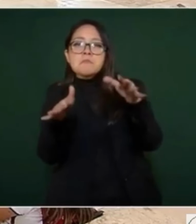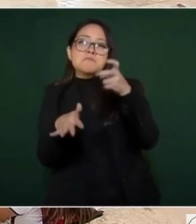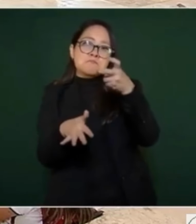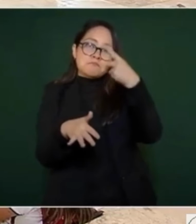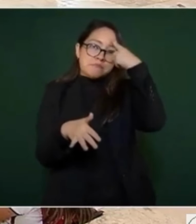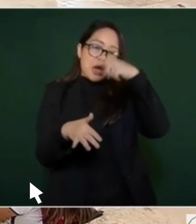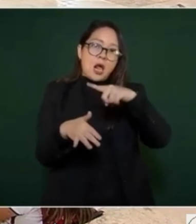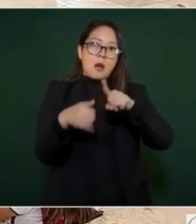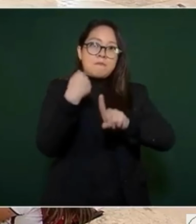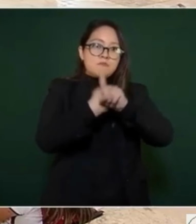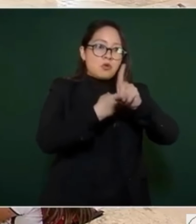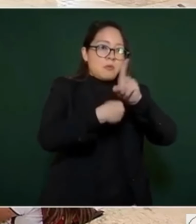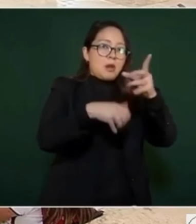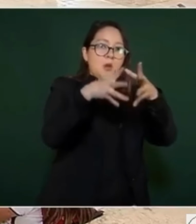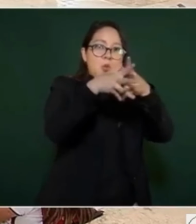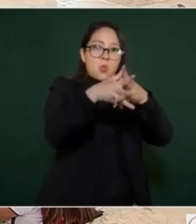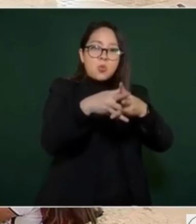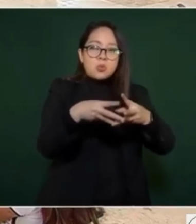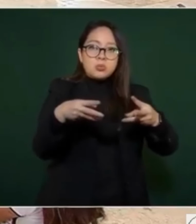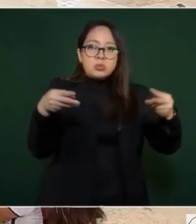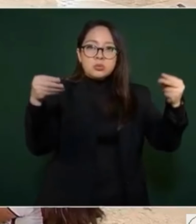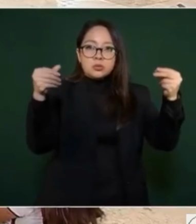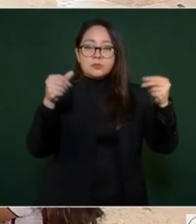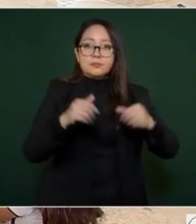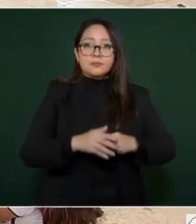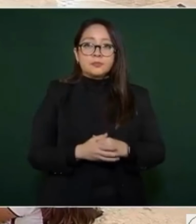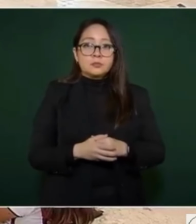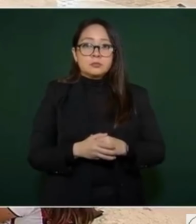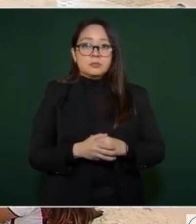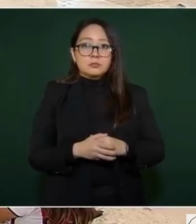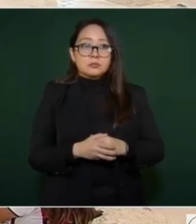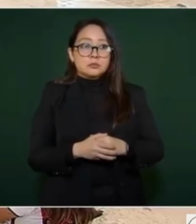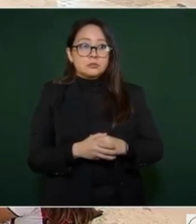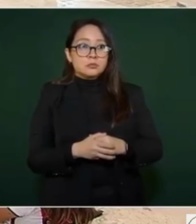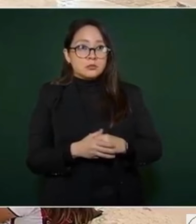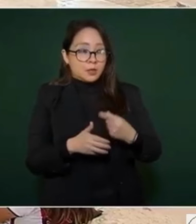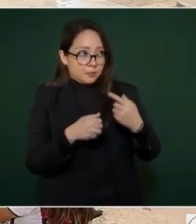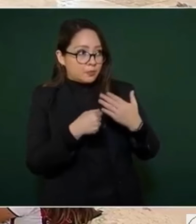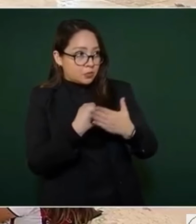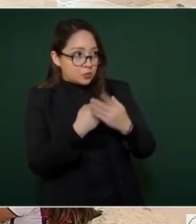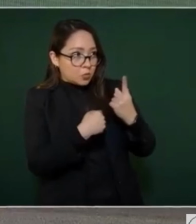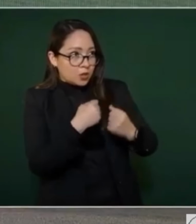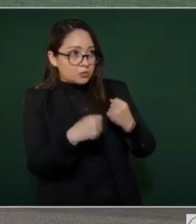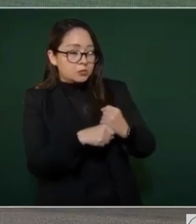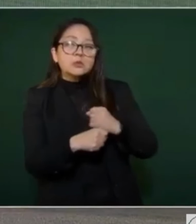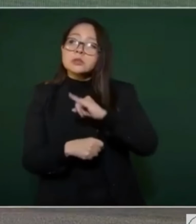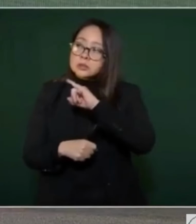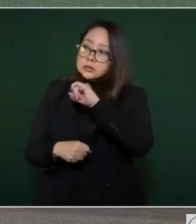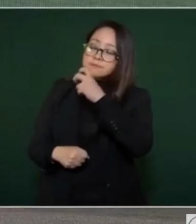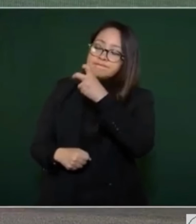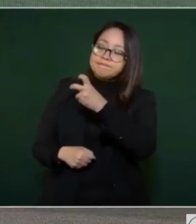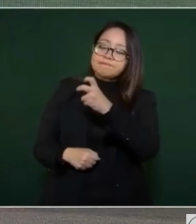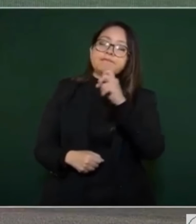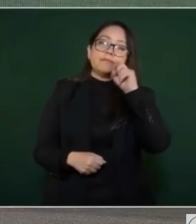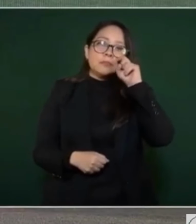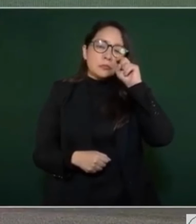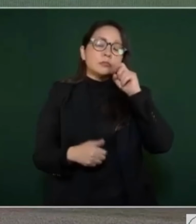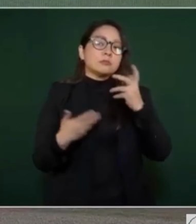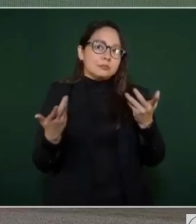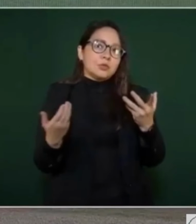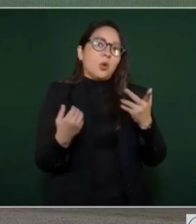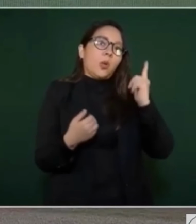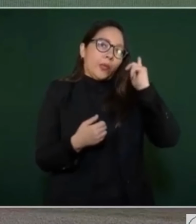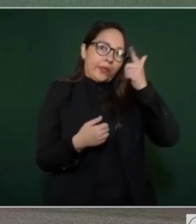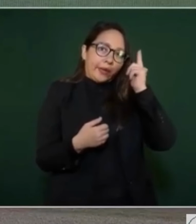de fondo varios problemas que hay. ¿Del año que viene? Sí, del año que viene. Entonces, vamos a apurar, a